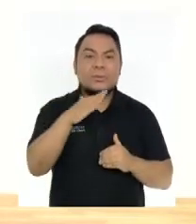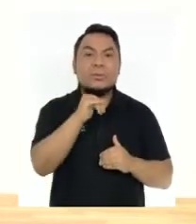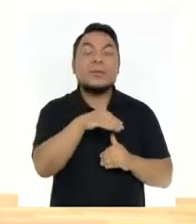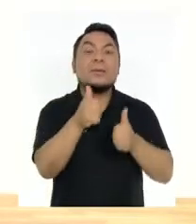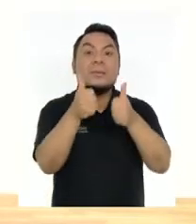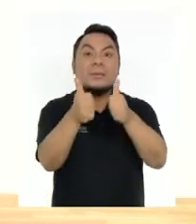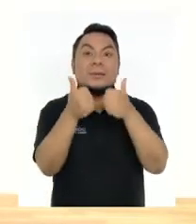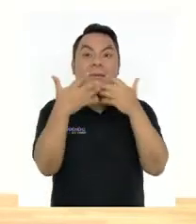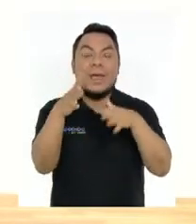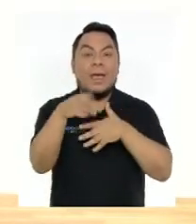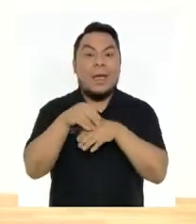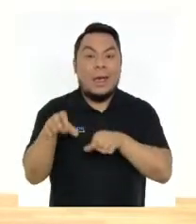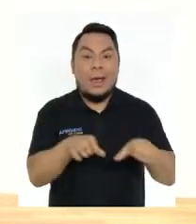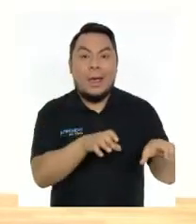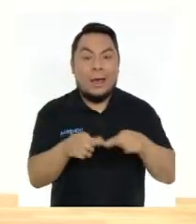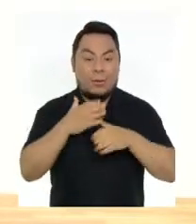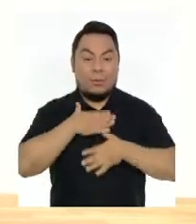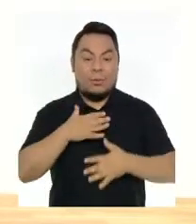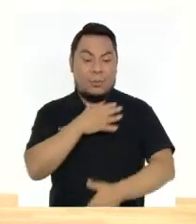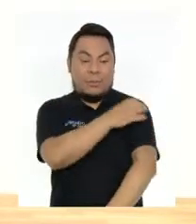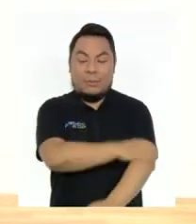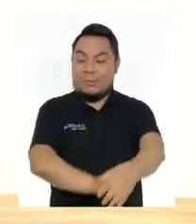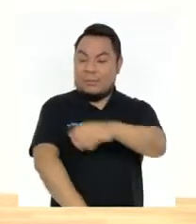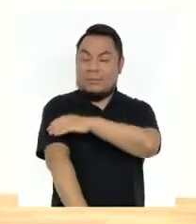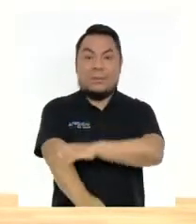Bien, hemos hecho el ejercicio solo con los brazos.